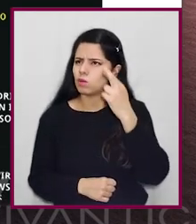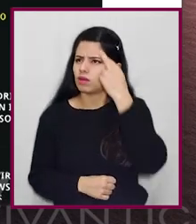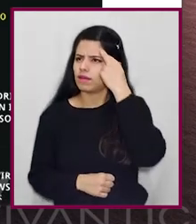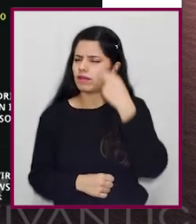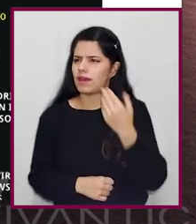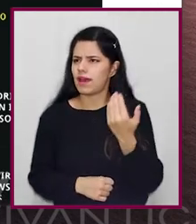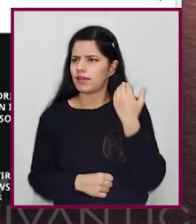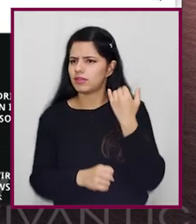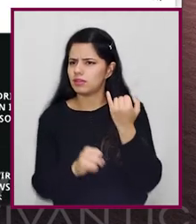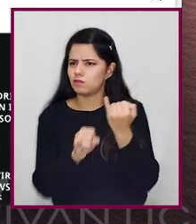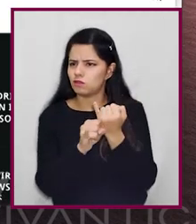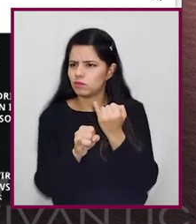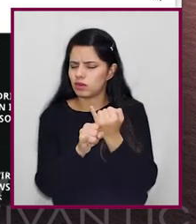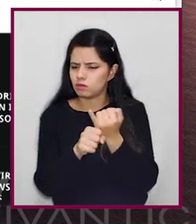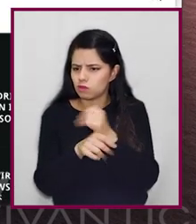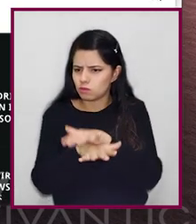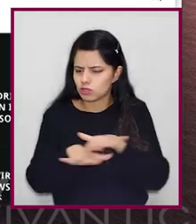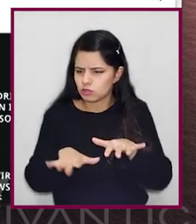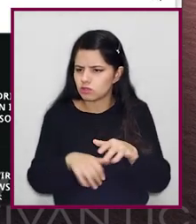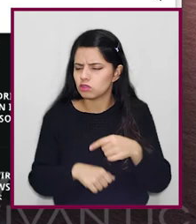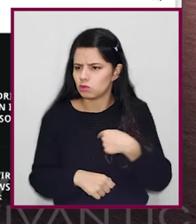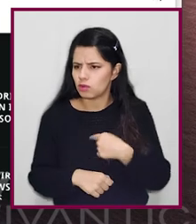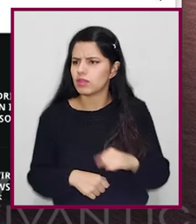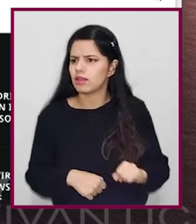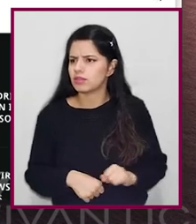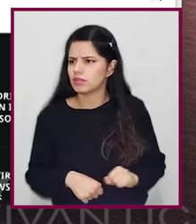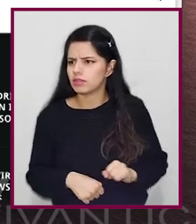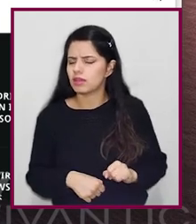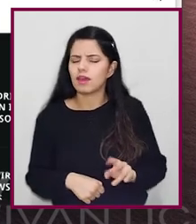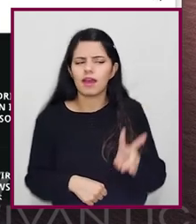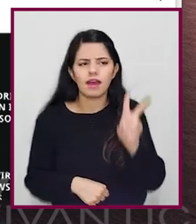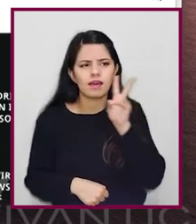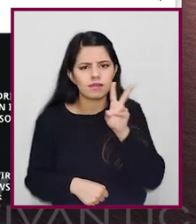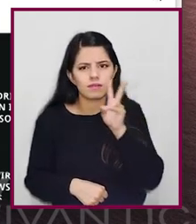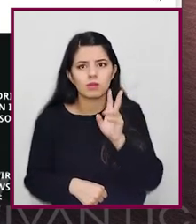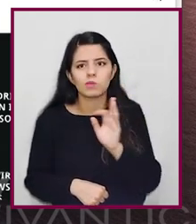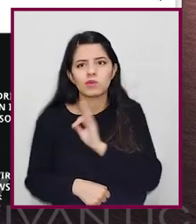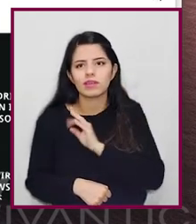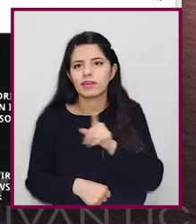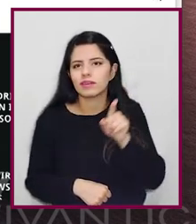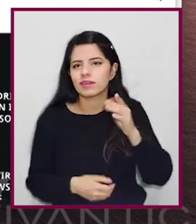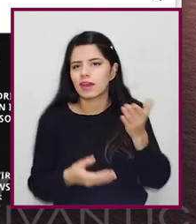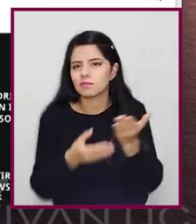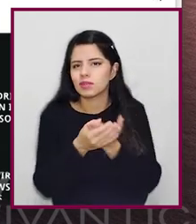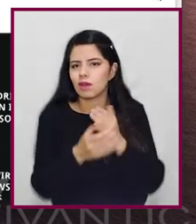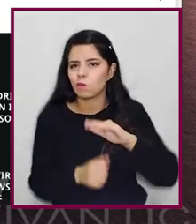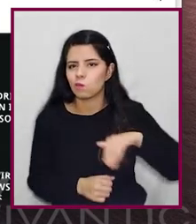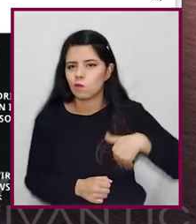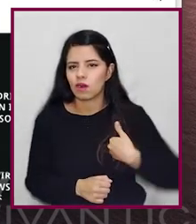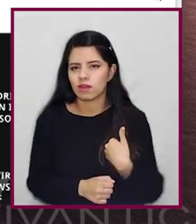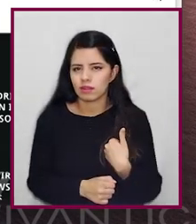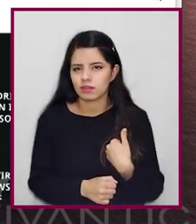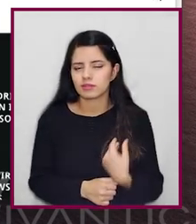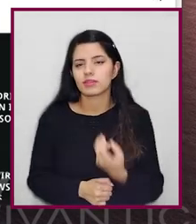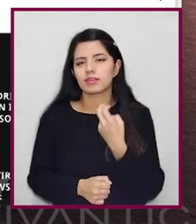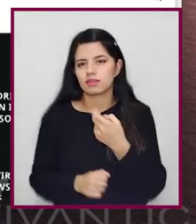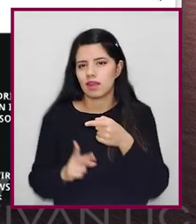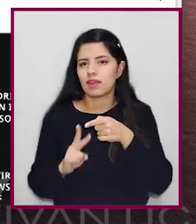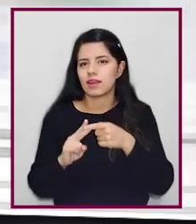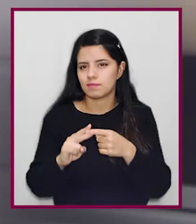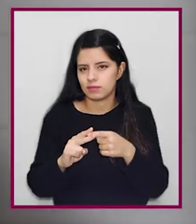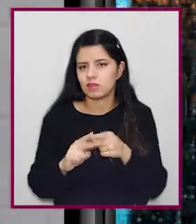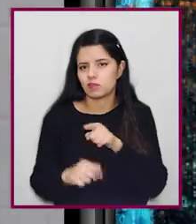a un sitio donde había una información que era interesante para ti. Y entonces los bookmarks pueden ser una gran herramienta si la